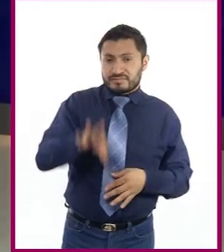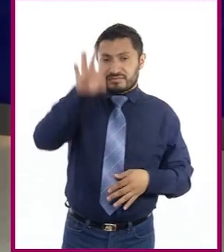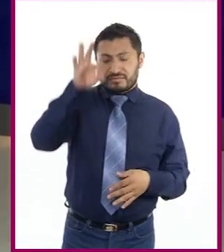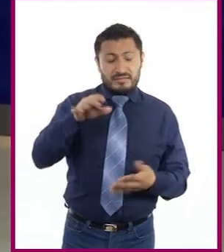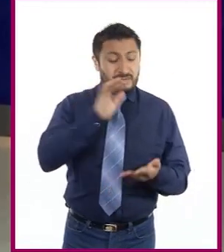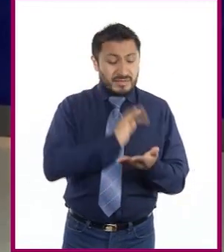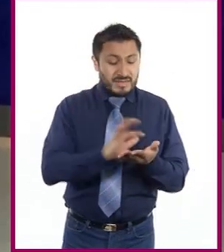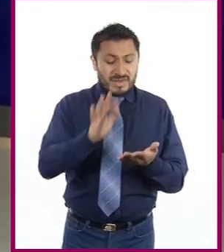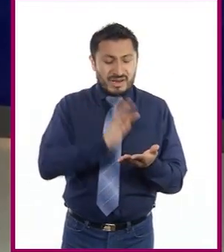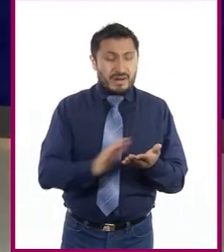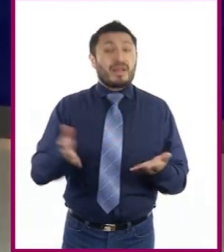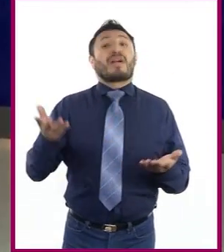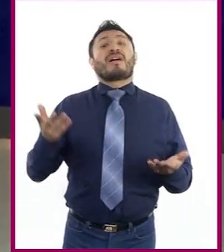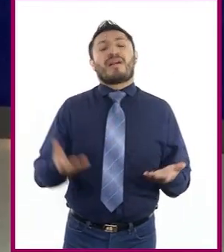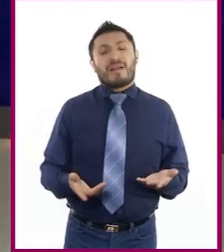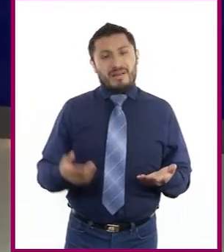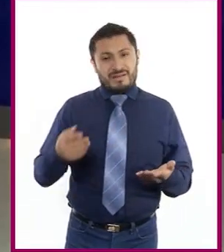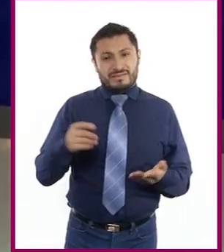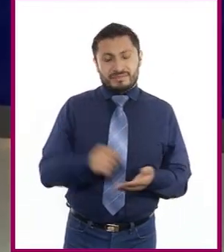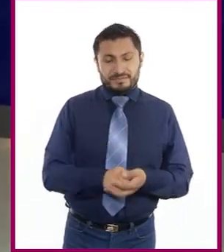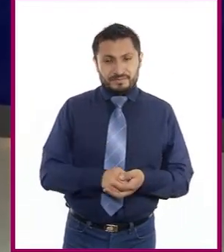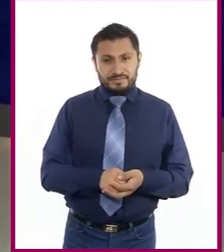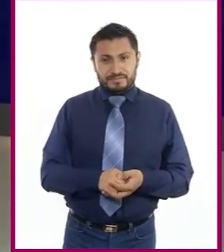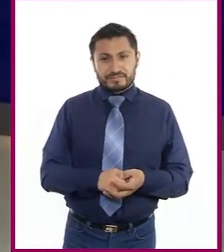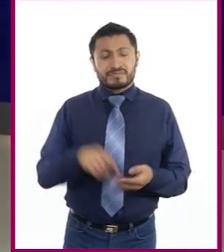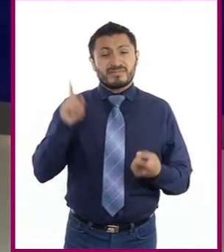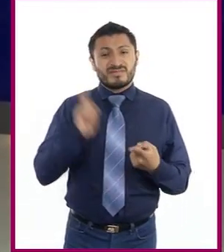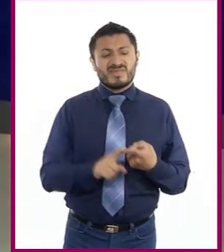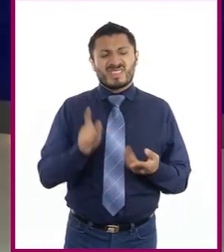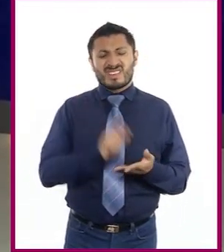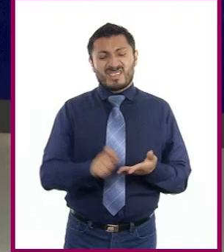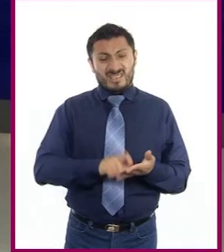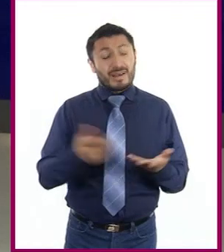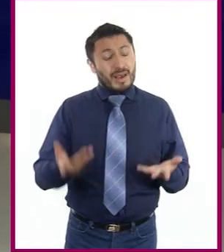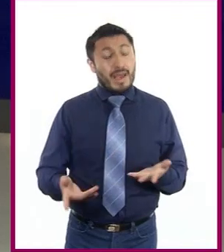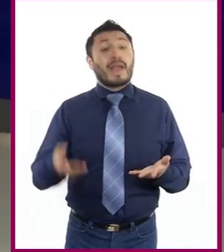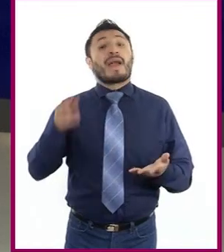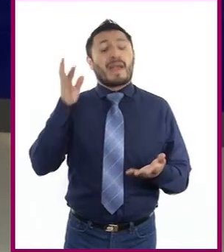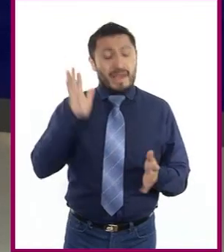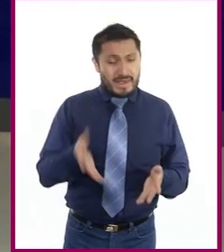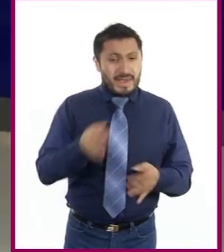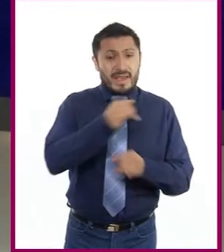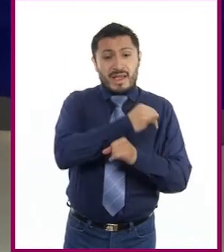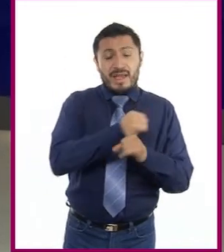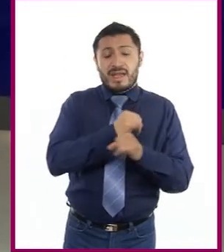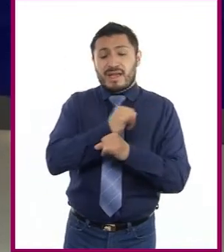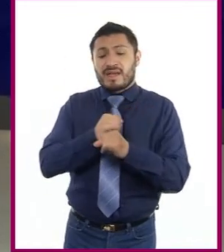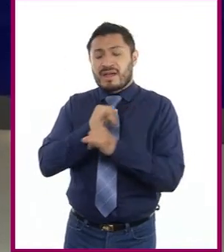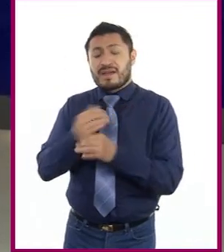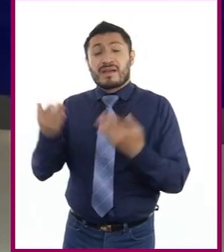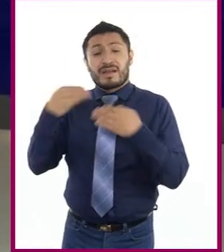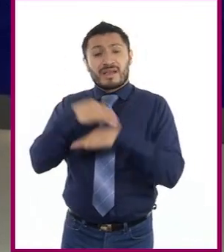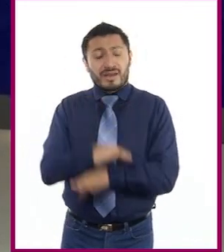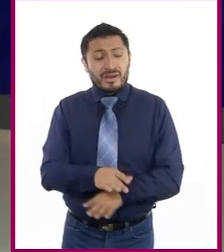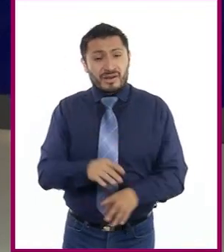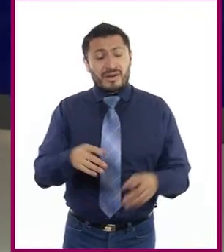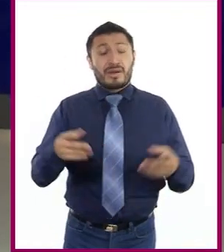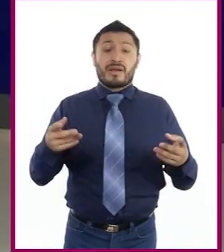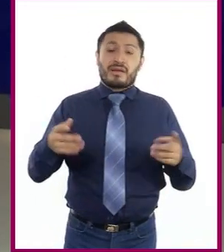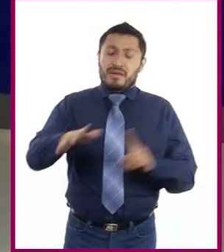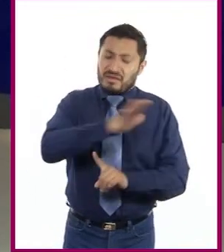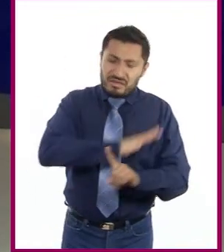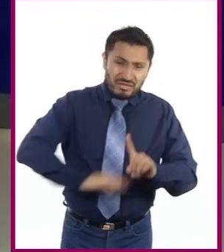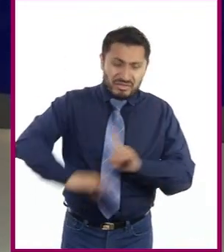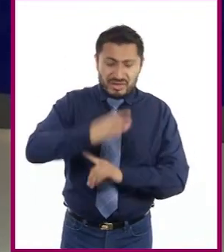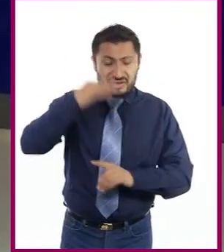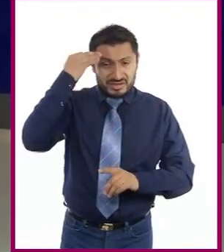obra, anotaron la referencia bibliográfica y se dieron a la tarea de averiguar información sobre las circunstancias de la